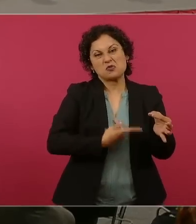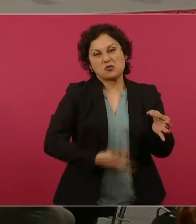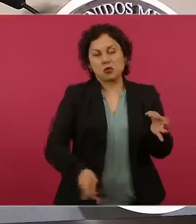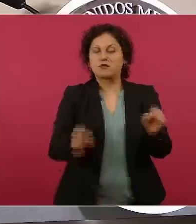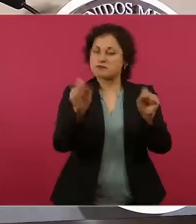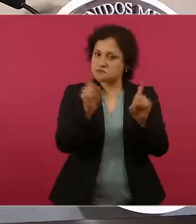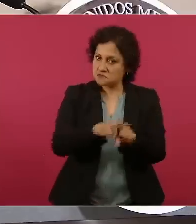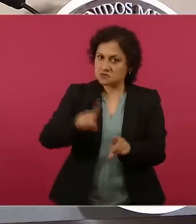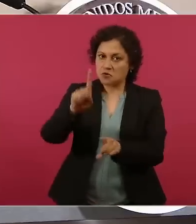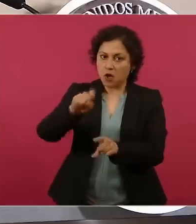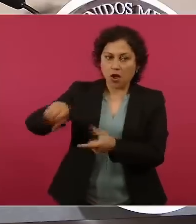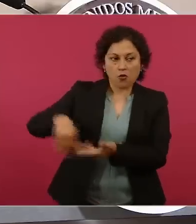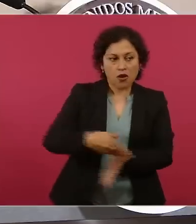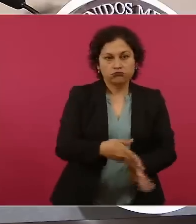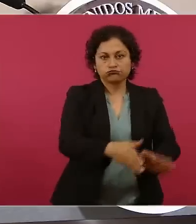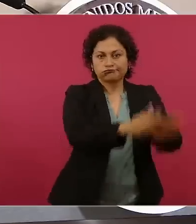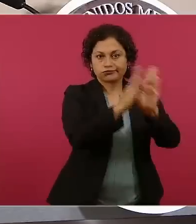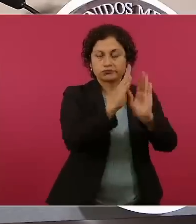y con eso